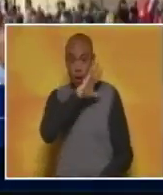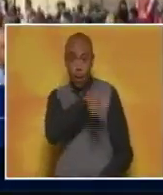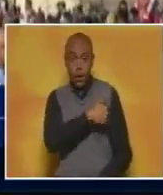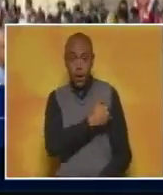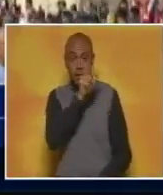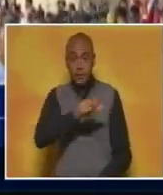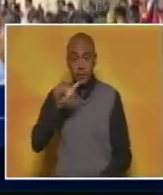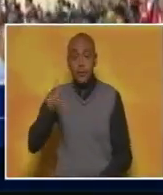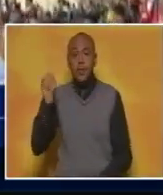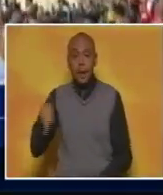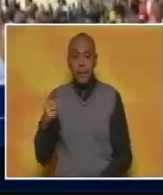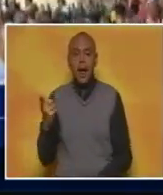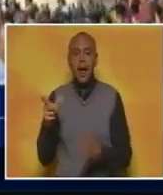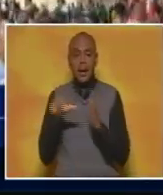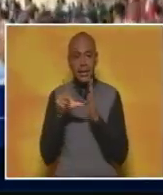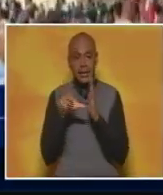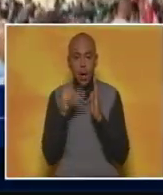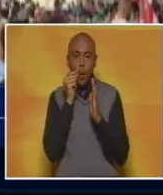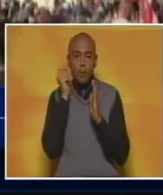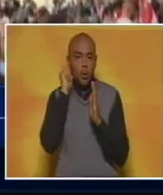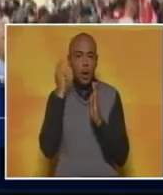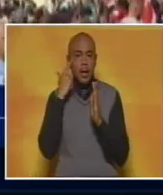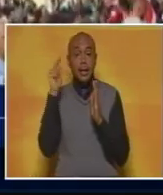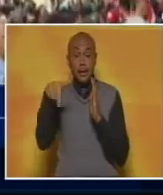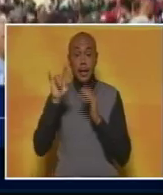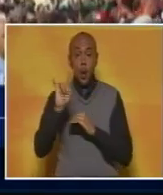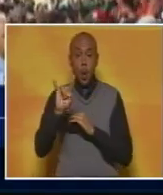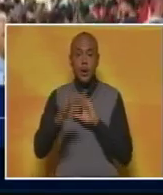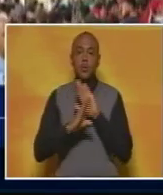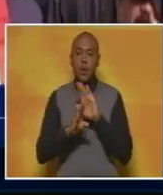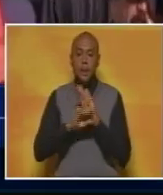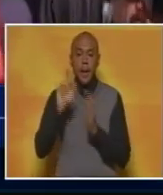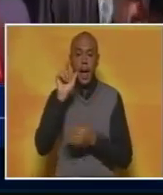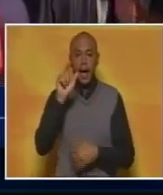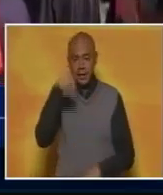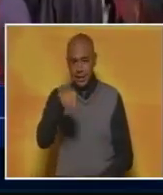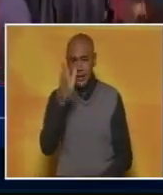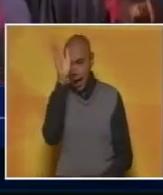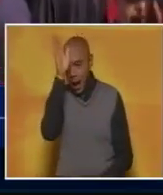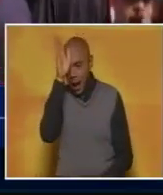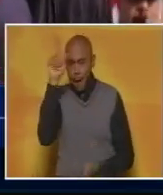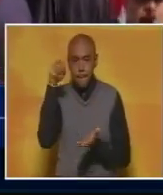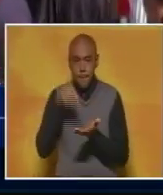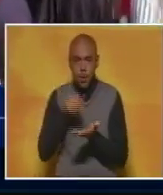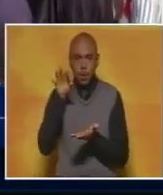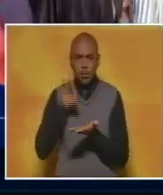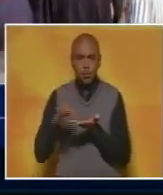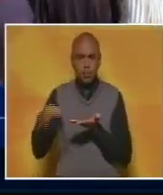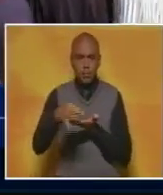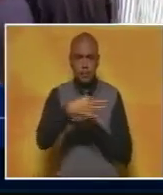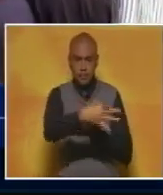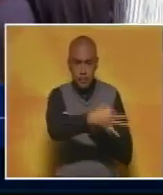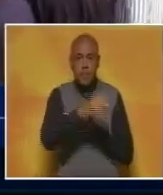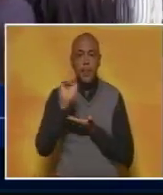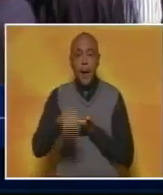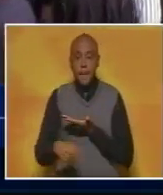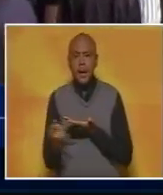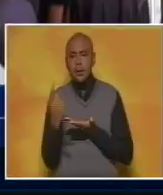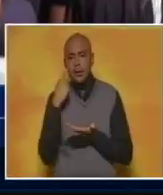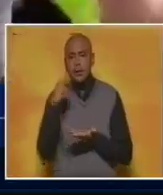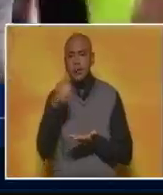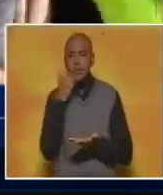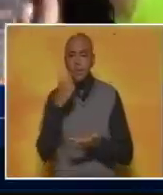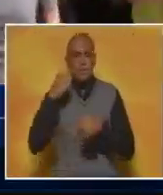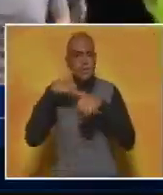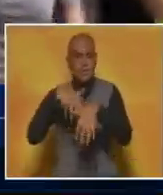y de secundaria continúan este lunes las protestas en Bagdad y otras 9 provincias del país por cuarto día consecutivo para